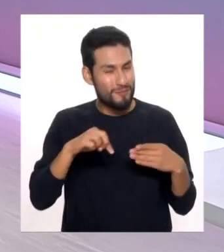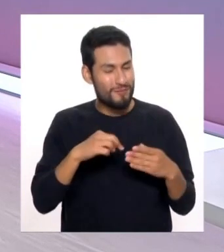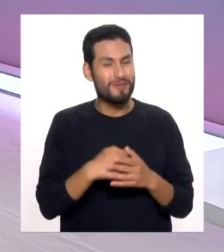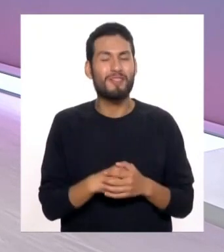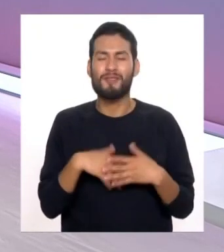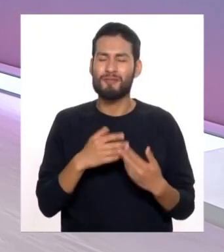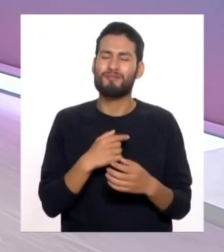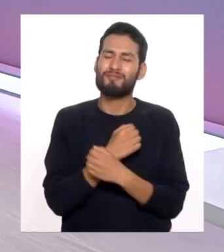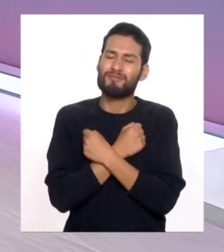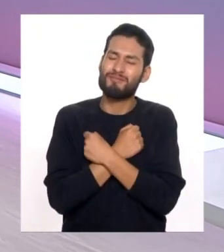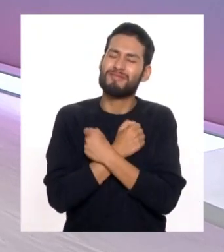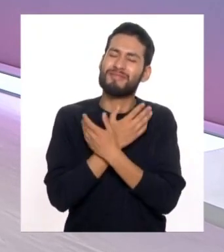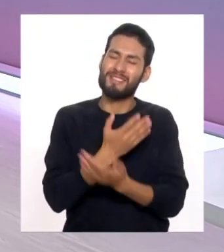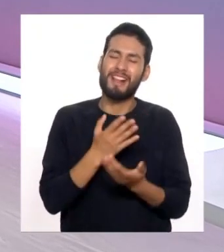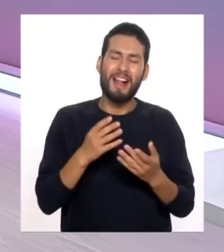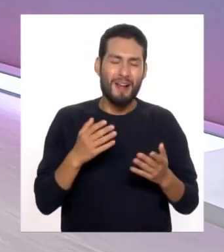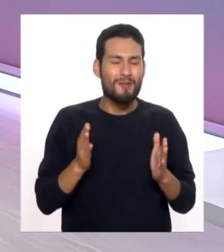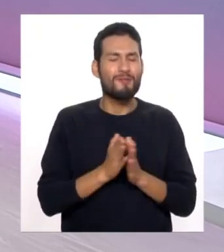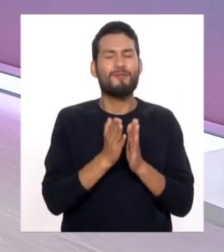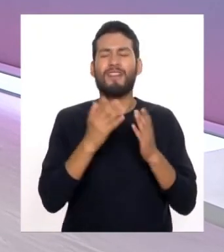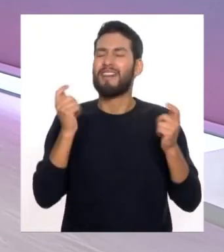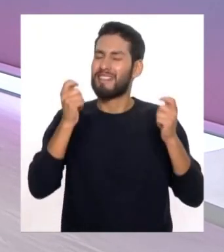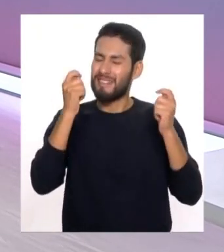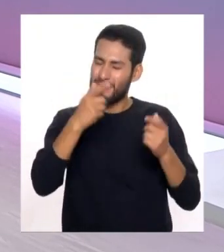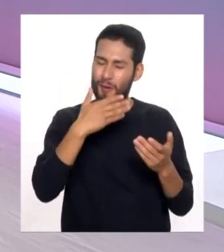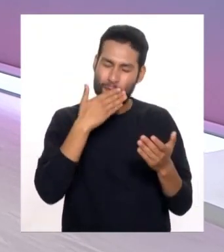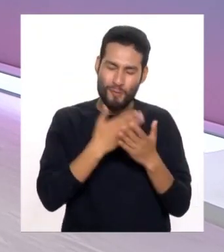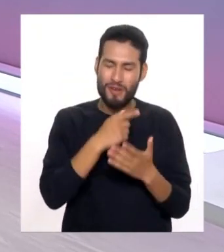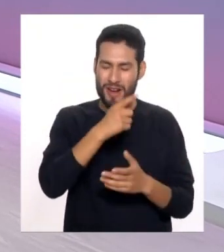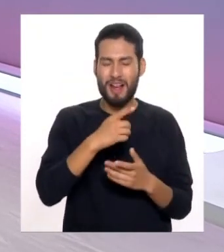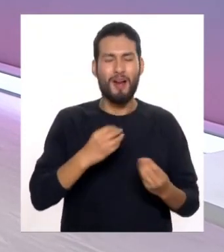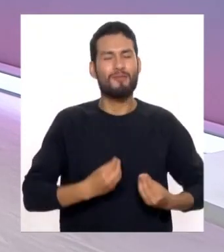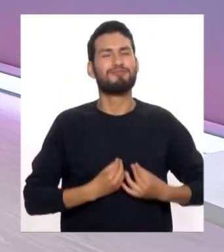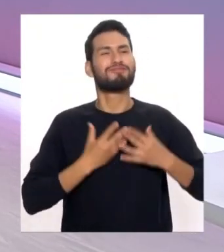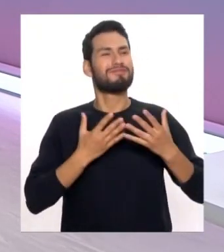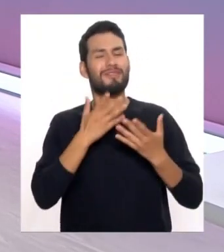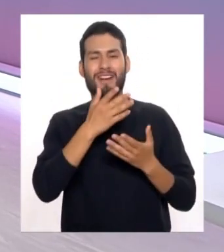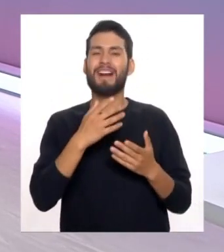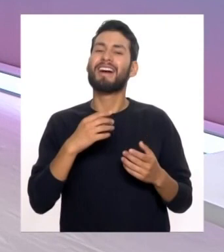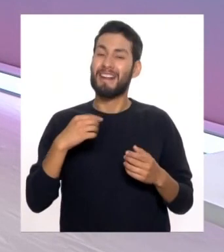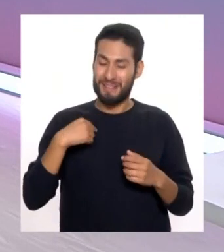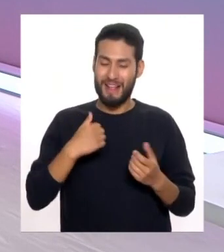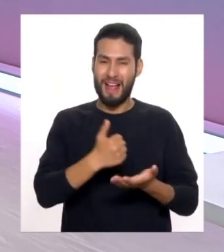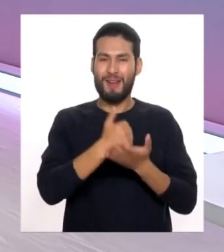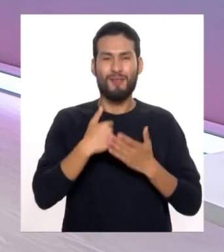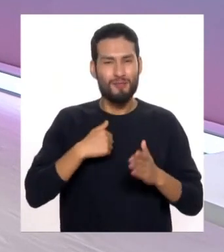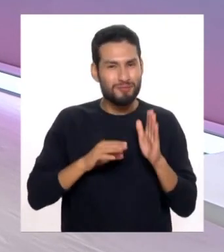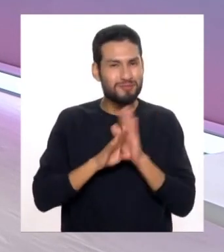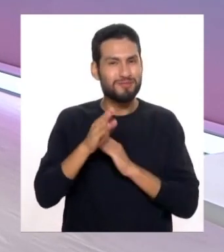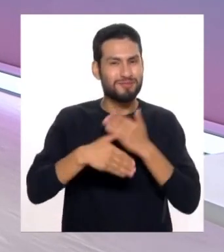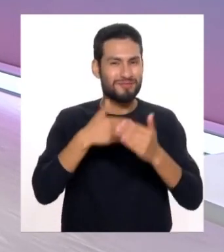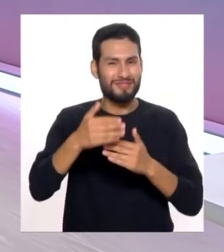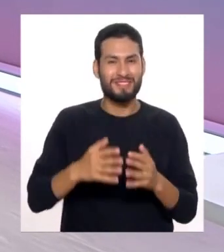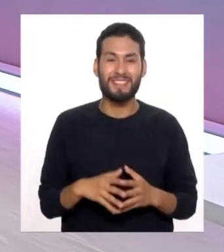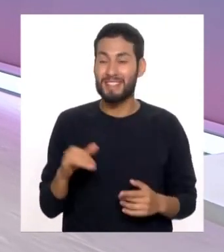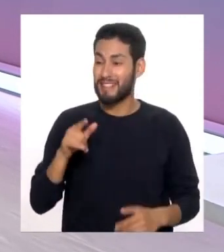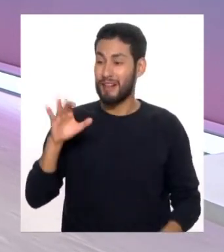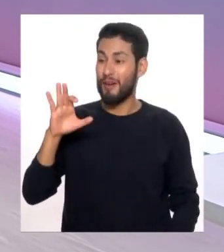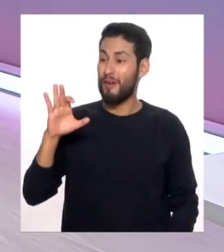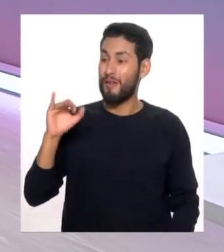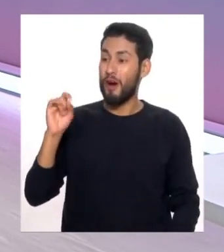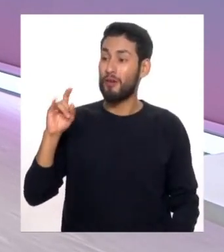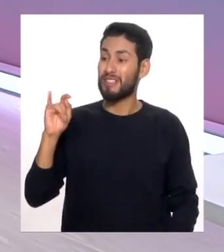un cariño y admiración porque ellos son nuestra inspiración y son los protagonistas de nuestro desarrollo. Y como dice Domingo Faustino,